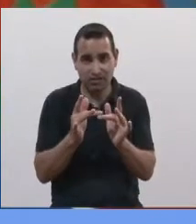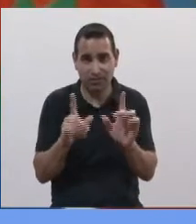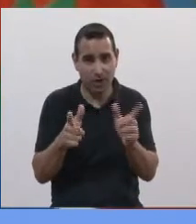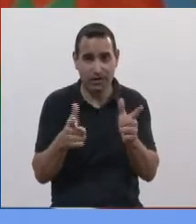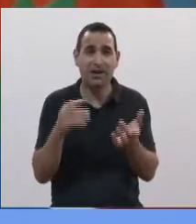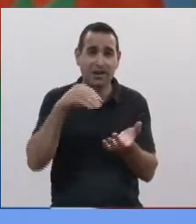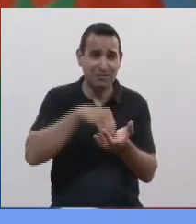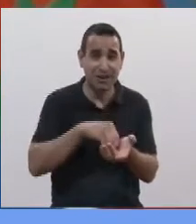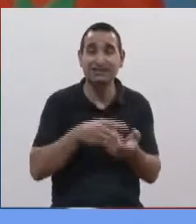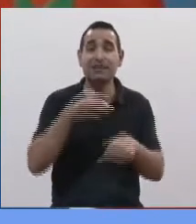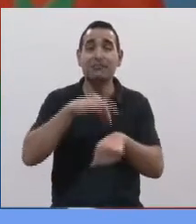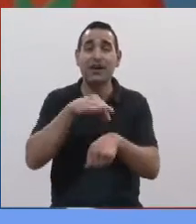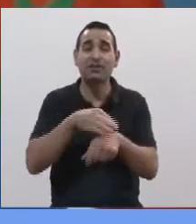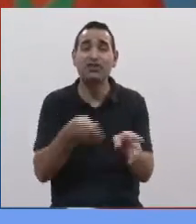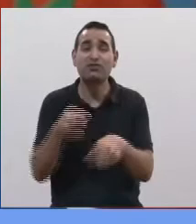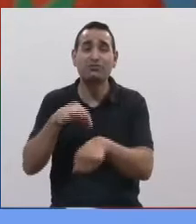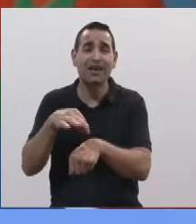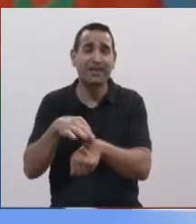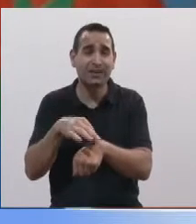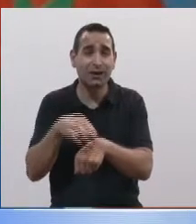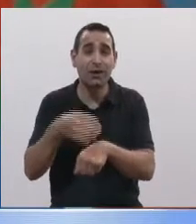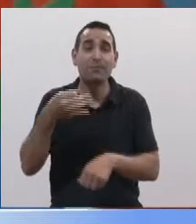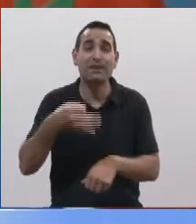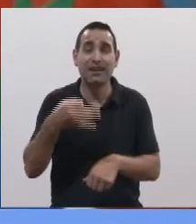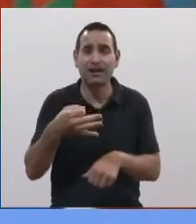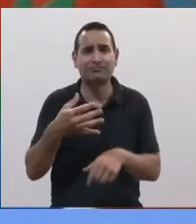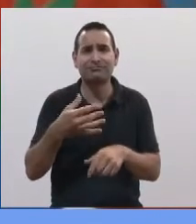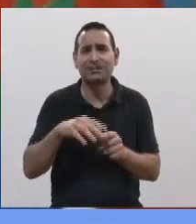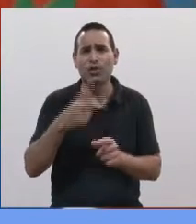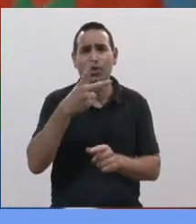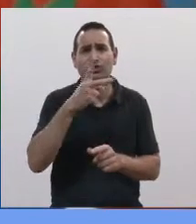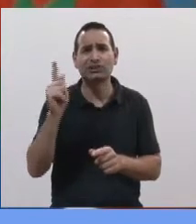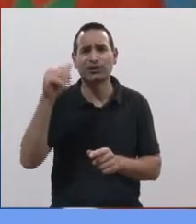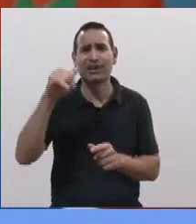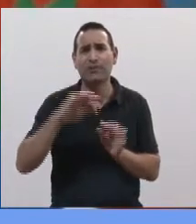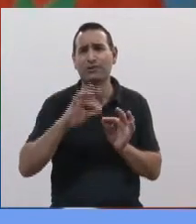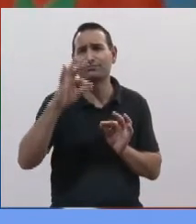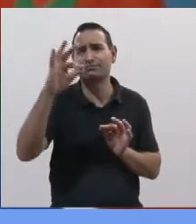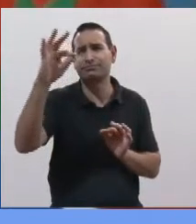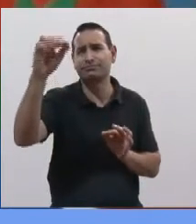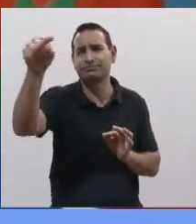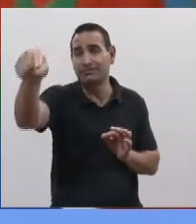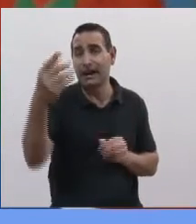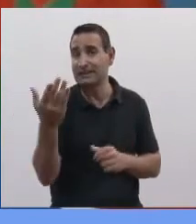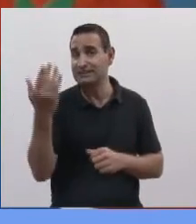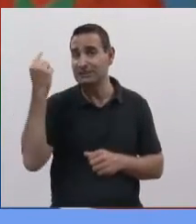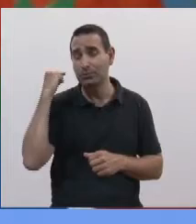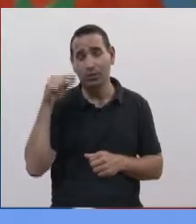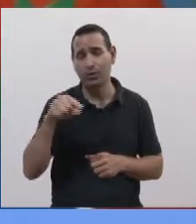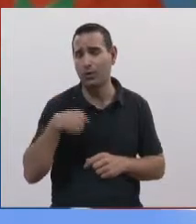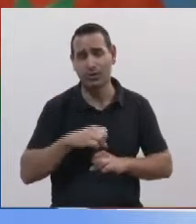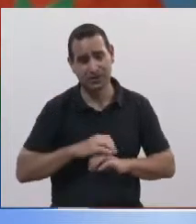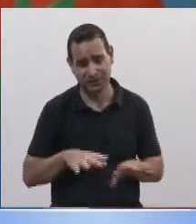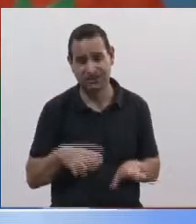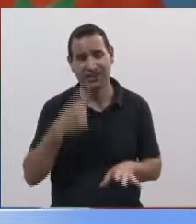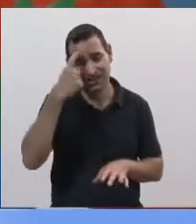tiene asistencia médica especializada a más de 200 kilómetros. Hace muy poco tuvimos un triste caso